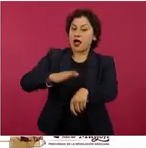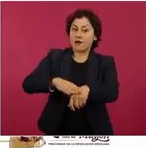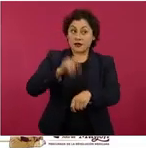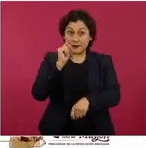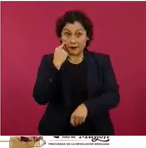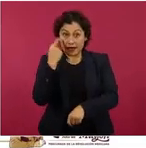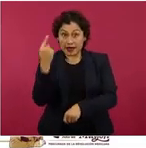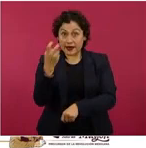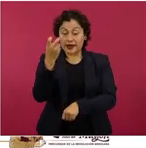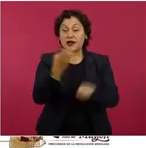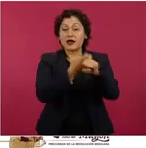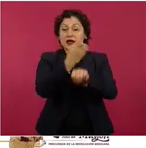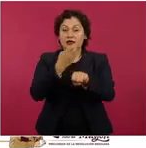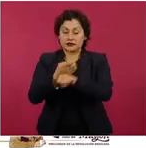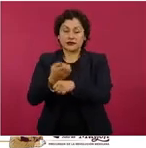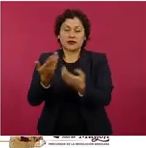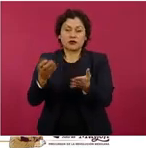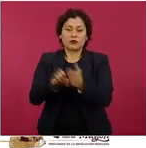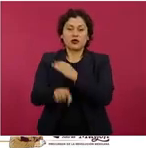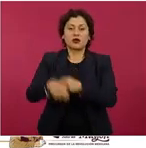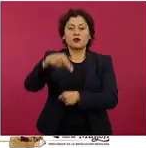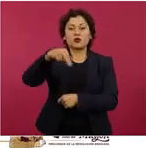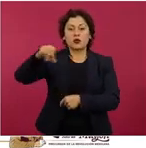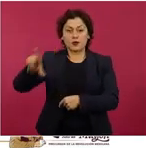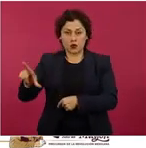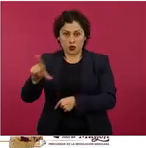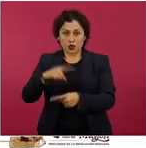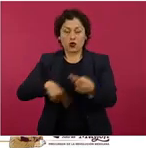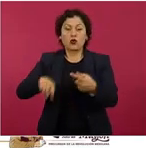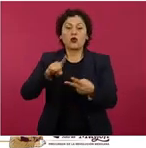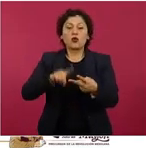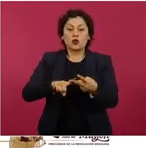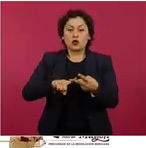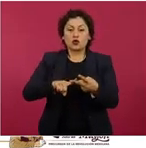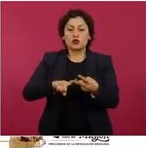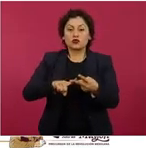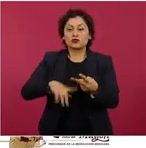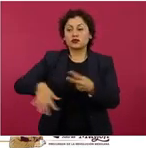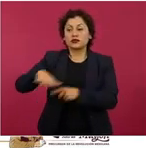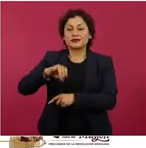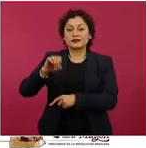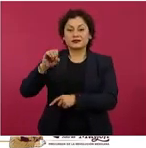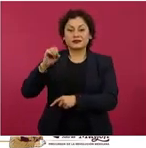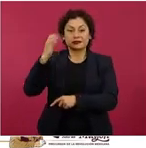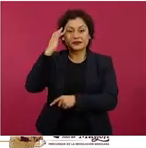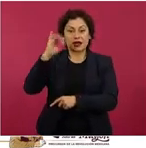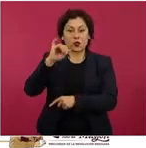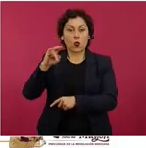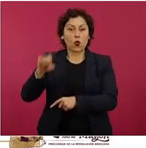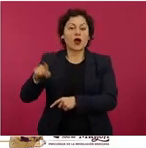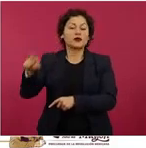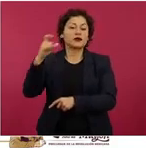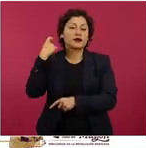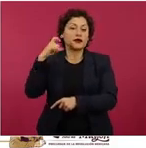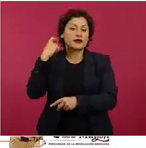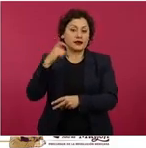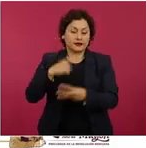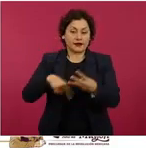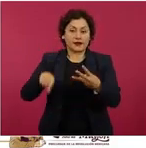municipios, en General Bravo, Nuevo León, en San Juan del Río, Querétaro, Gas Jalín,